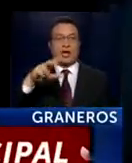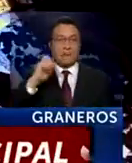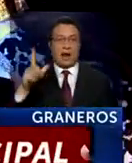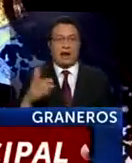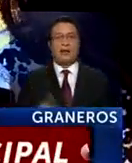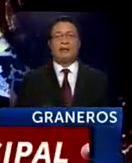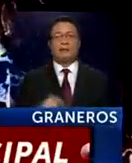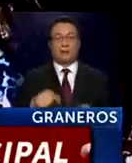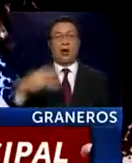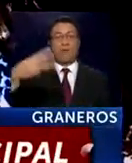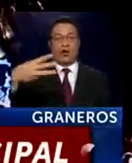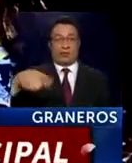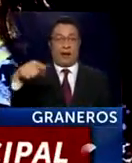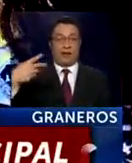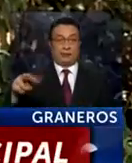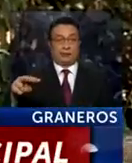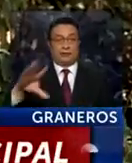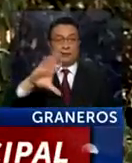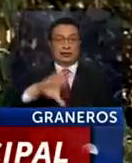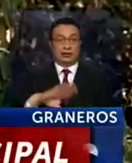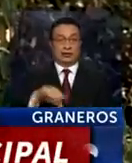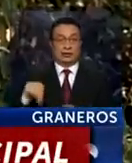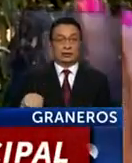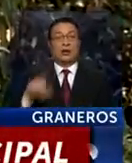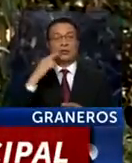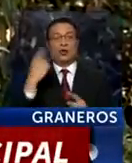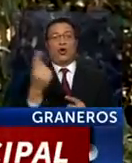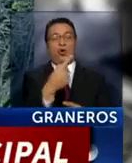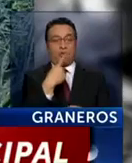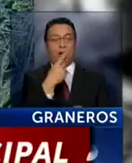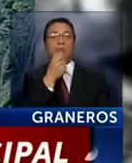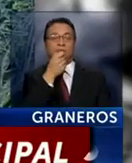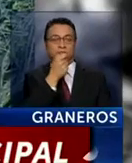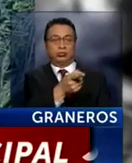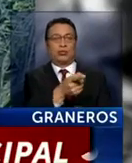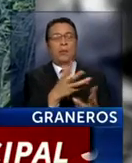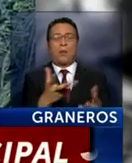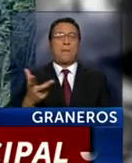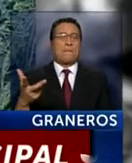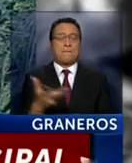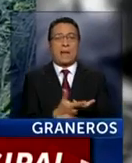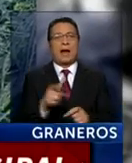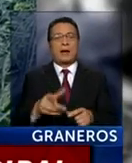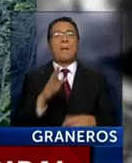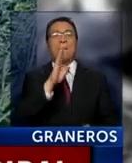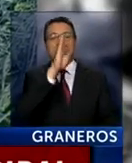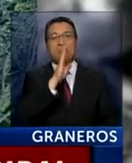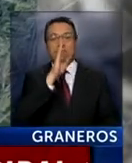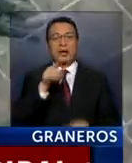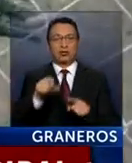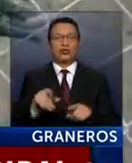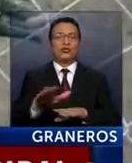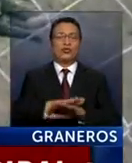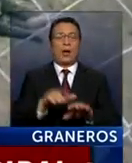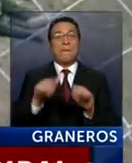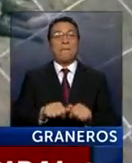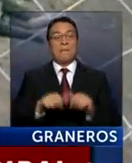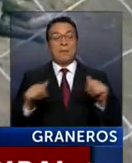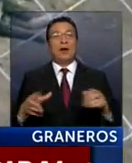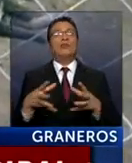canil municipal de la ciudad. Un grupo de animalistas denuncia las paupérrimas condiciones en que se encontraban los perros, además de la